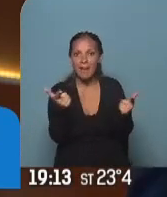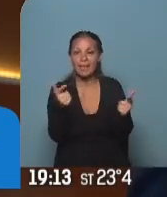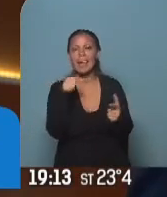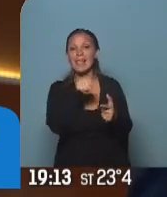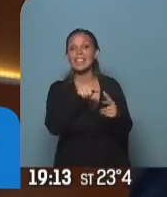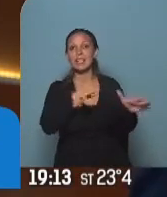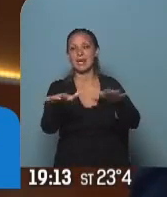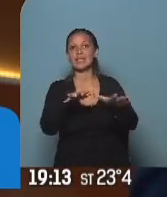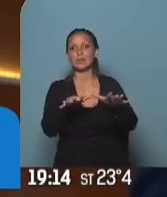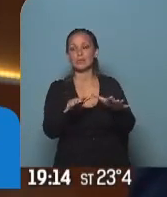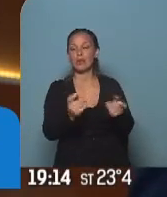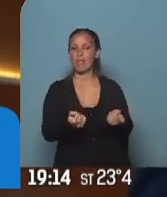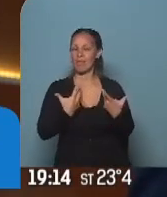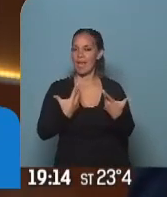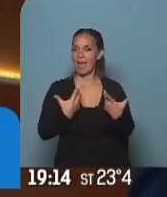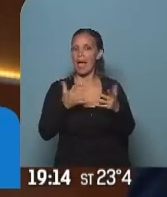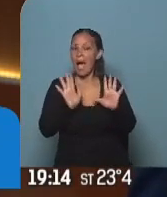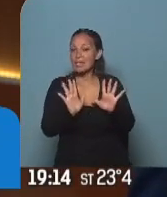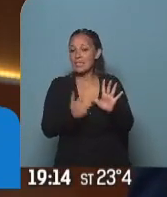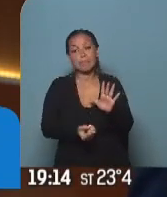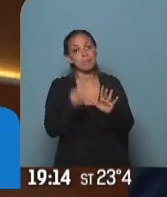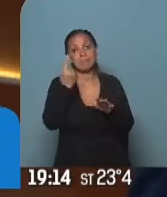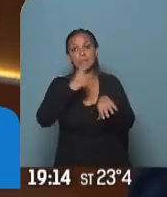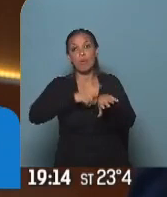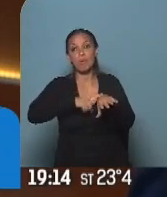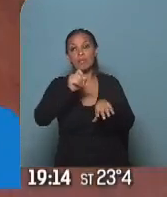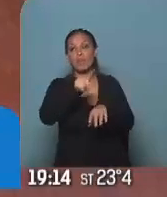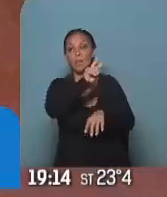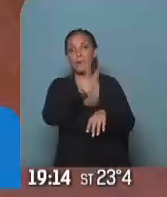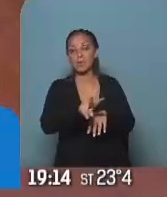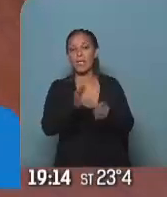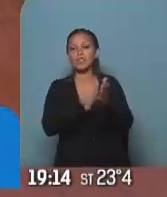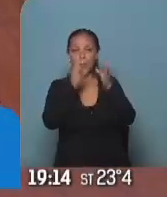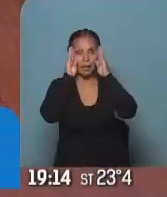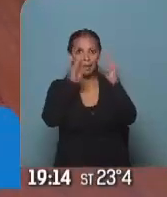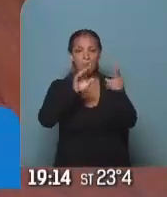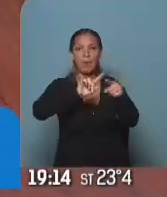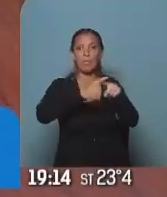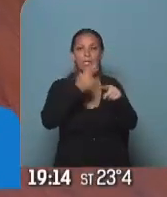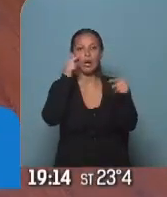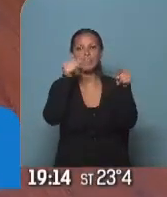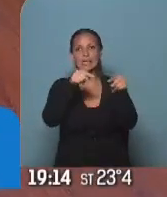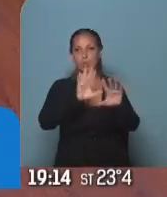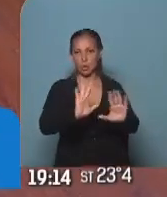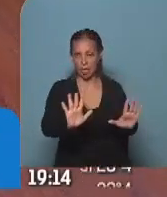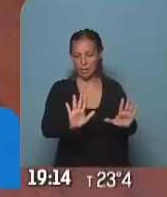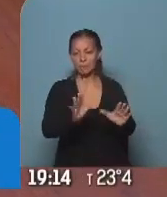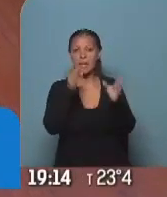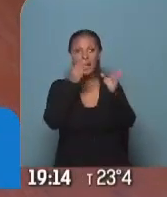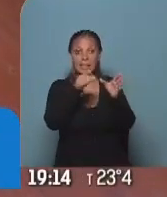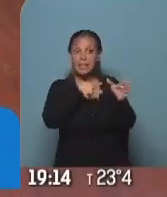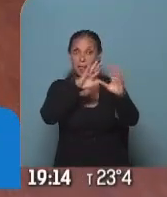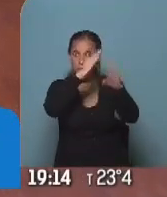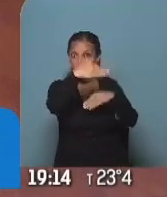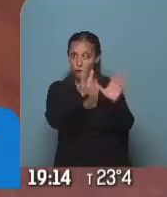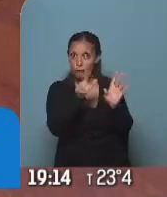situación que se encuentra en el momento actual Venezuela desde el punto de vista político-institucional. Dentro de este cuadro es que hay que